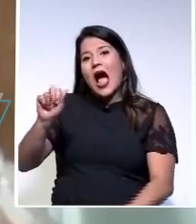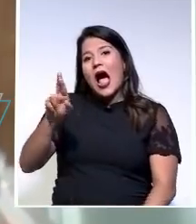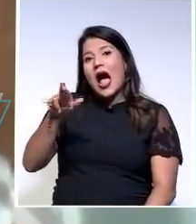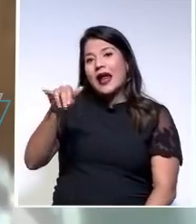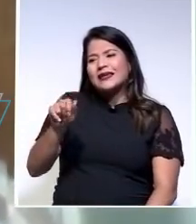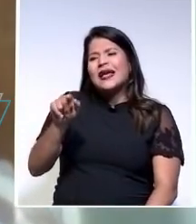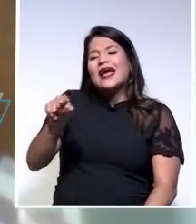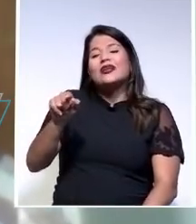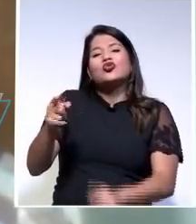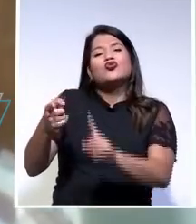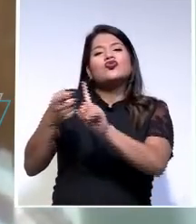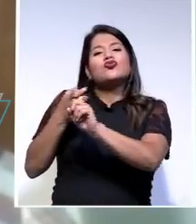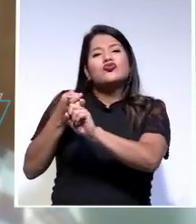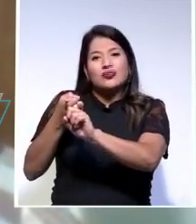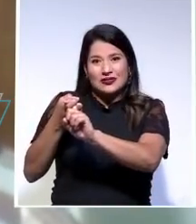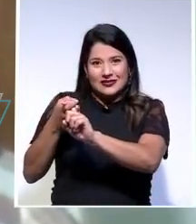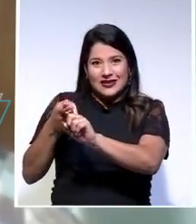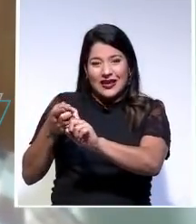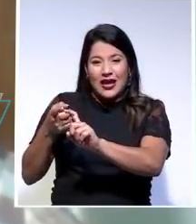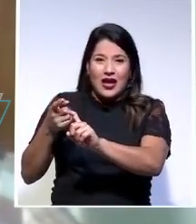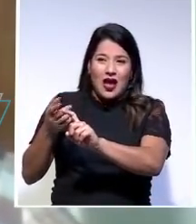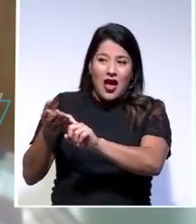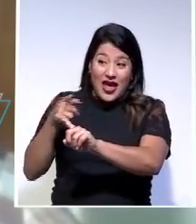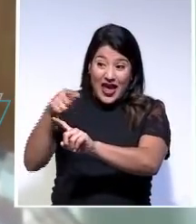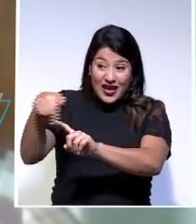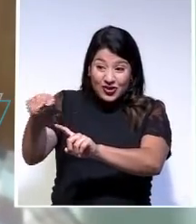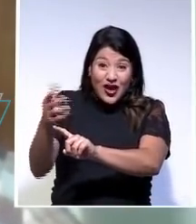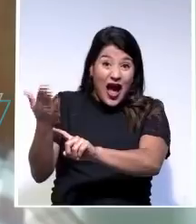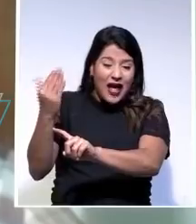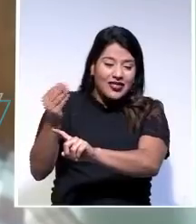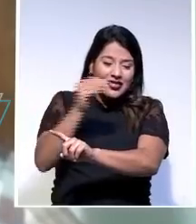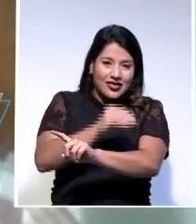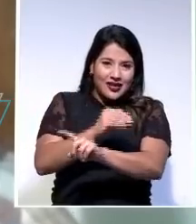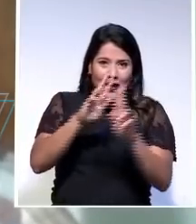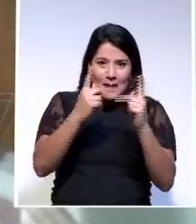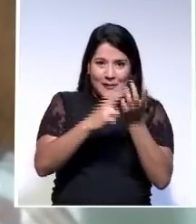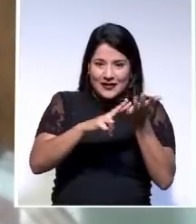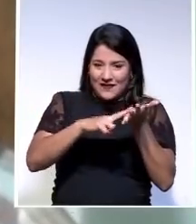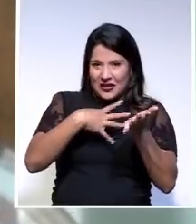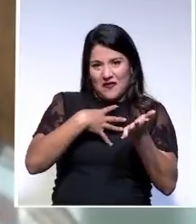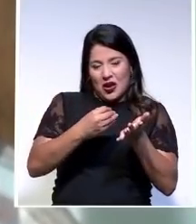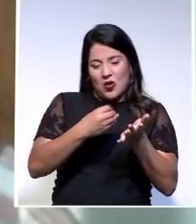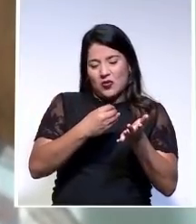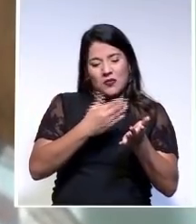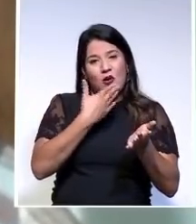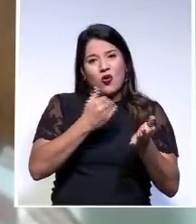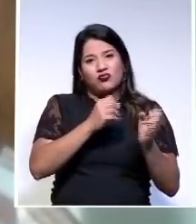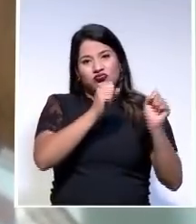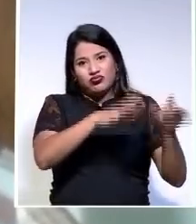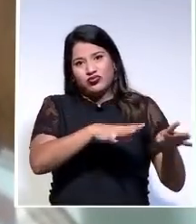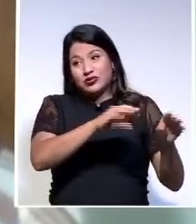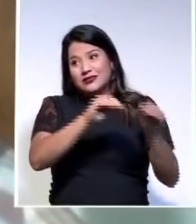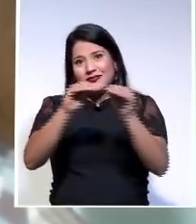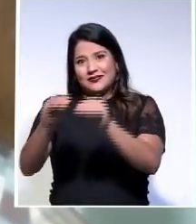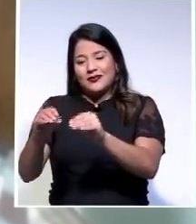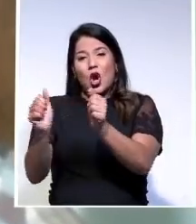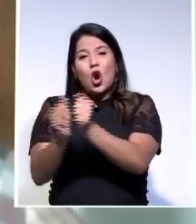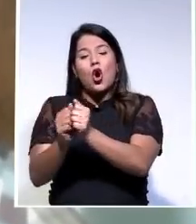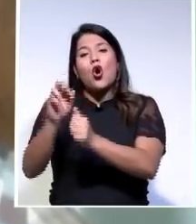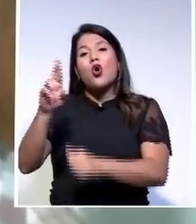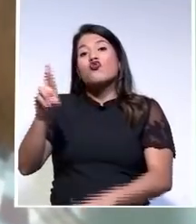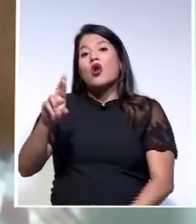partido. Entonces, siempre que hay una decisión en un partido político, evidentemente el partido político pierde. Y en